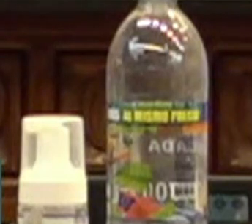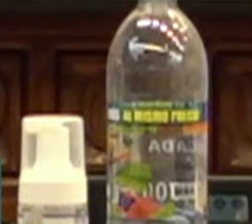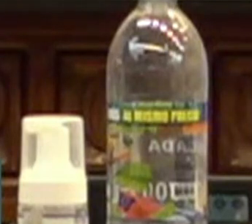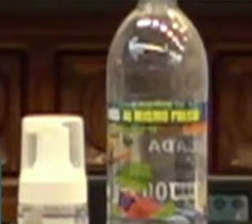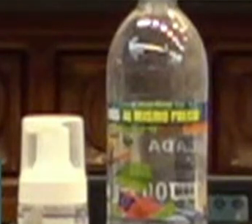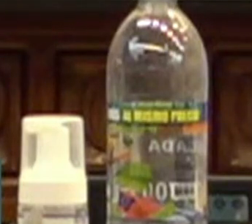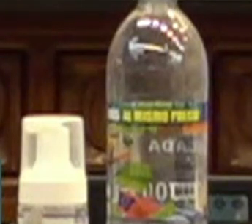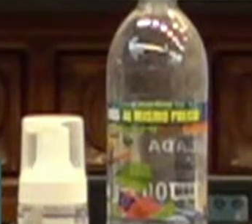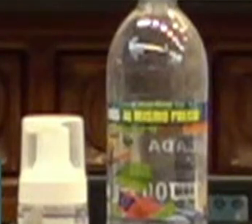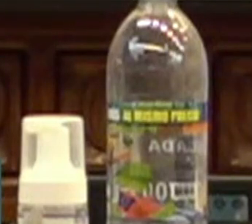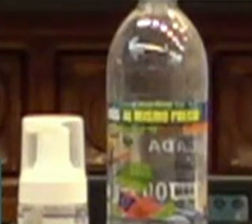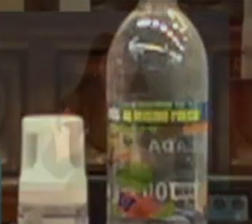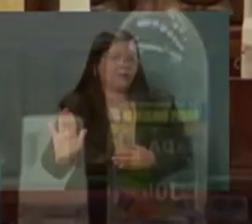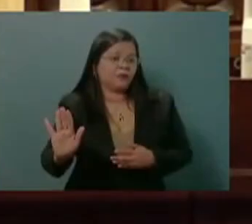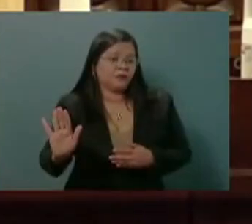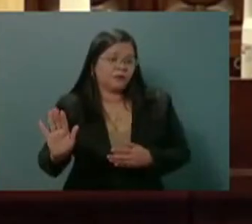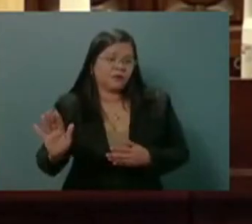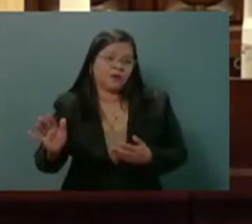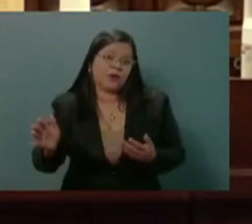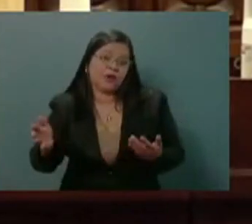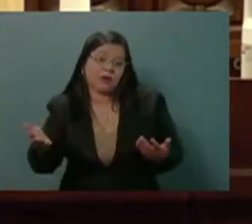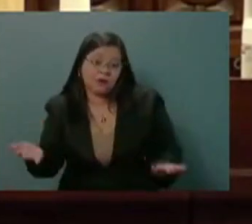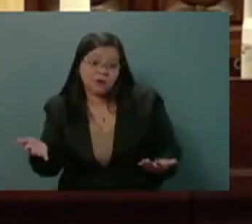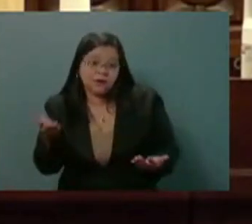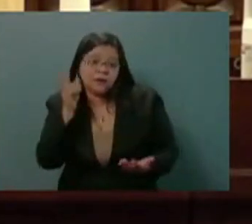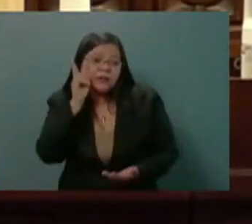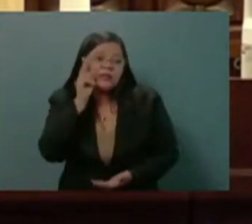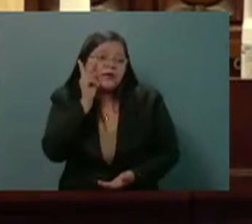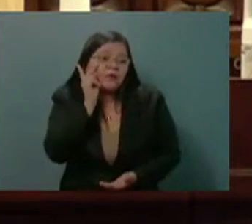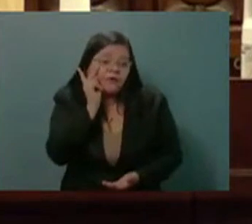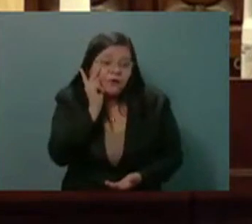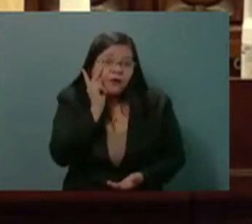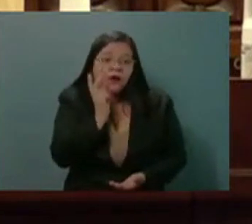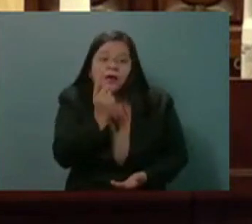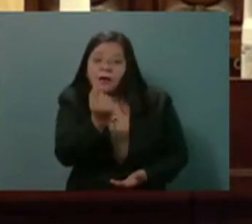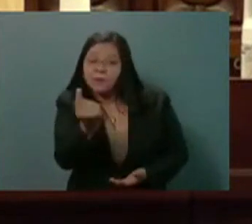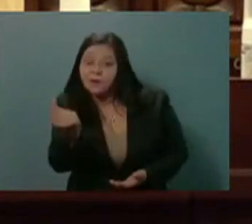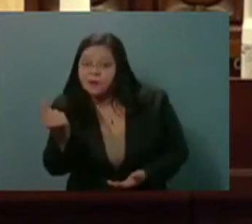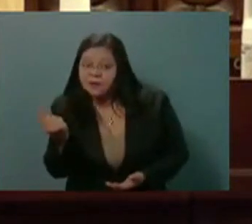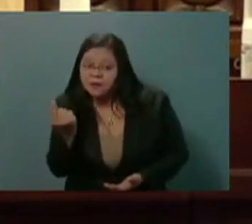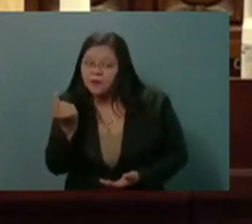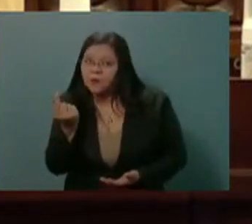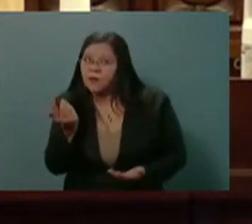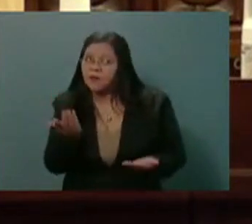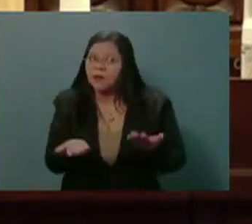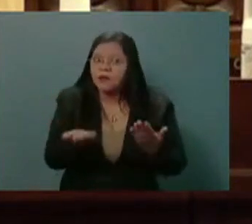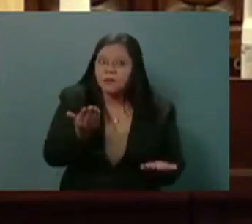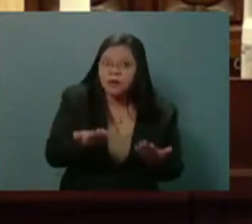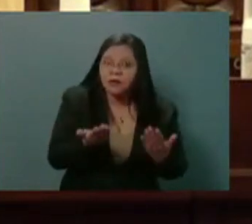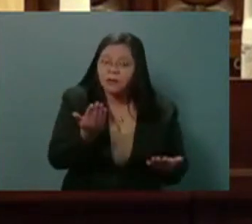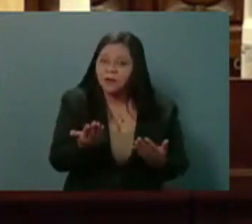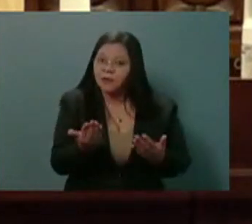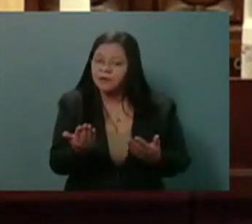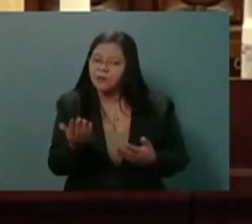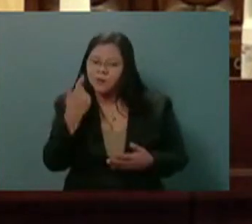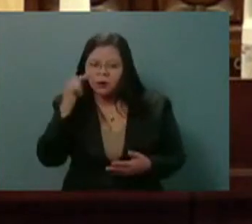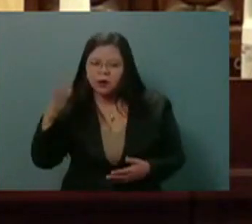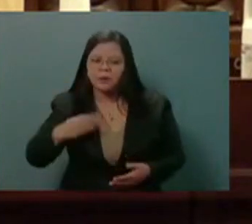de medicamentos. Esto trata de cubrir a las personas que están en primera